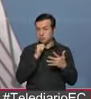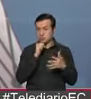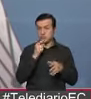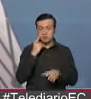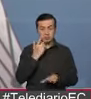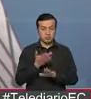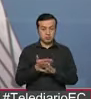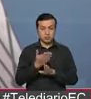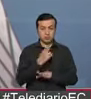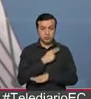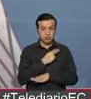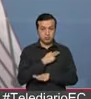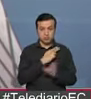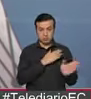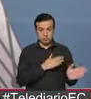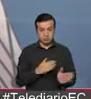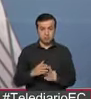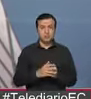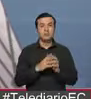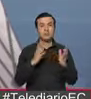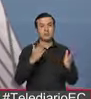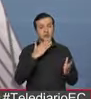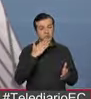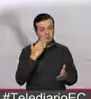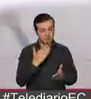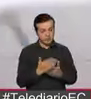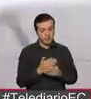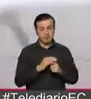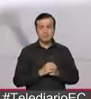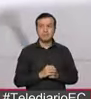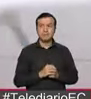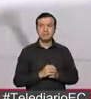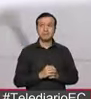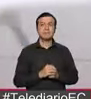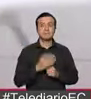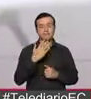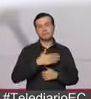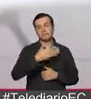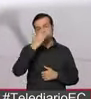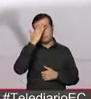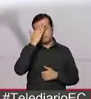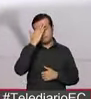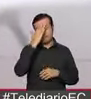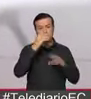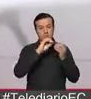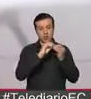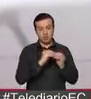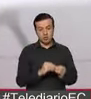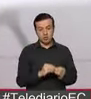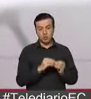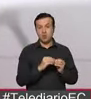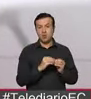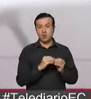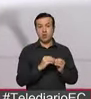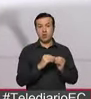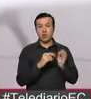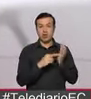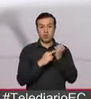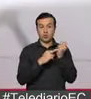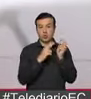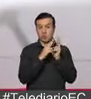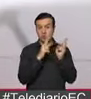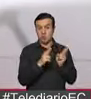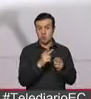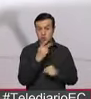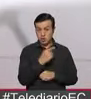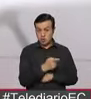oferta académica en la universidad muchas gracias y nosotros estamos convencidos de que la formación del talento humano es la que nos va